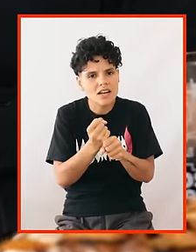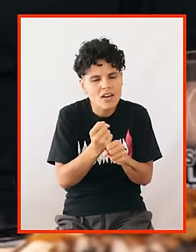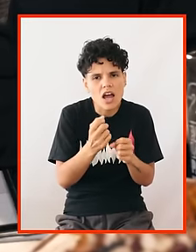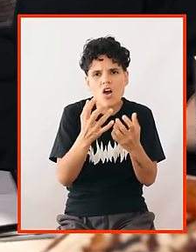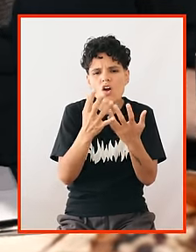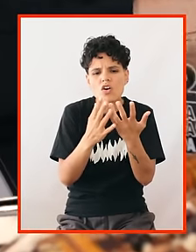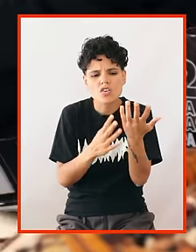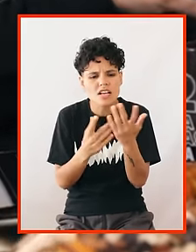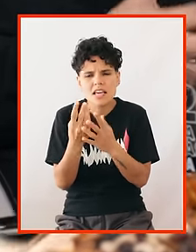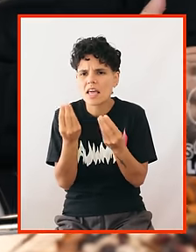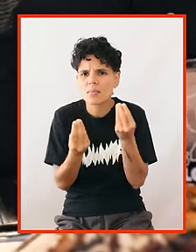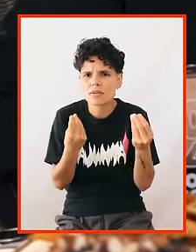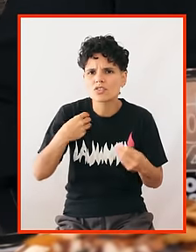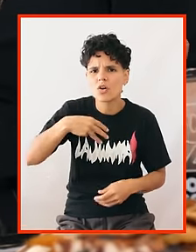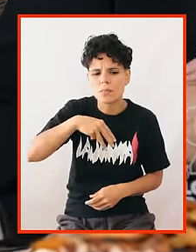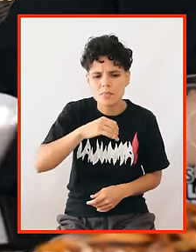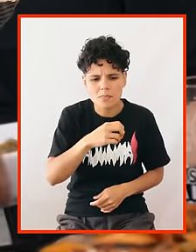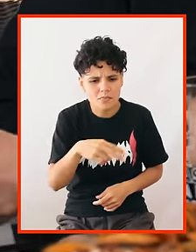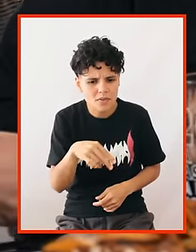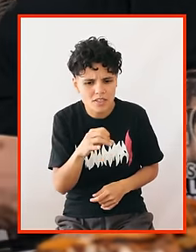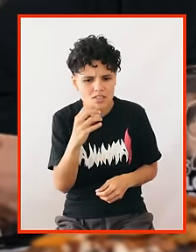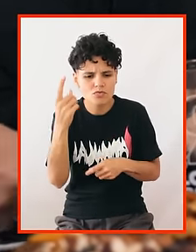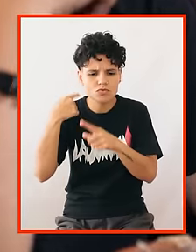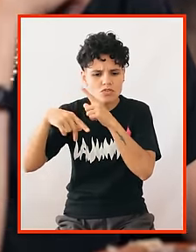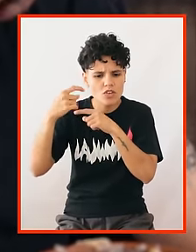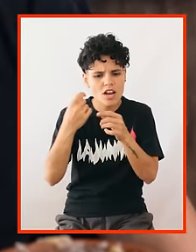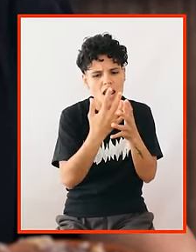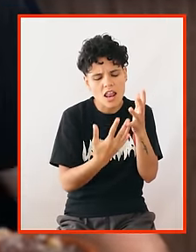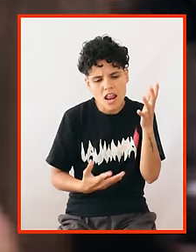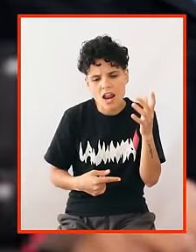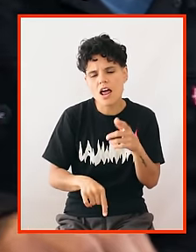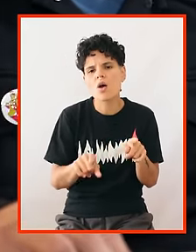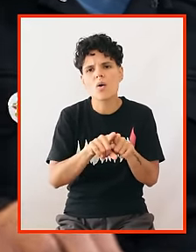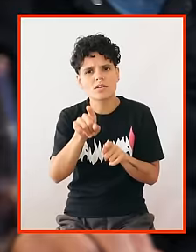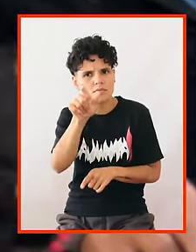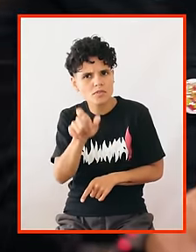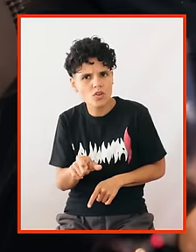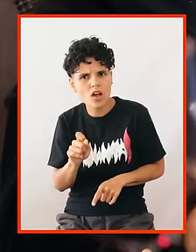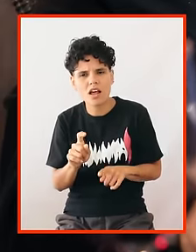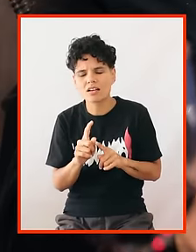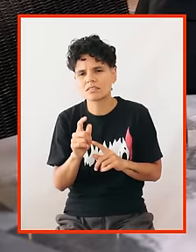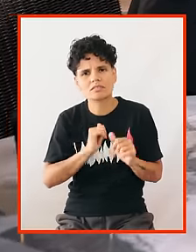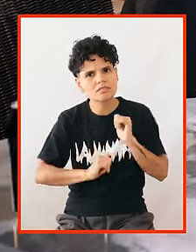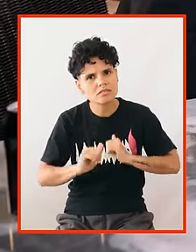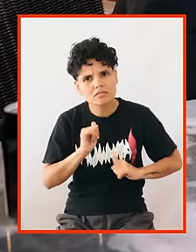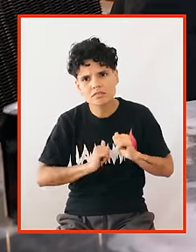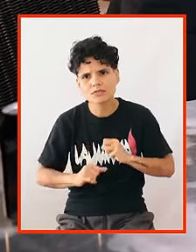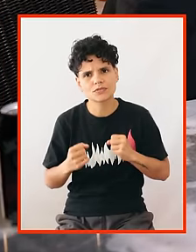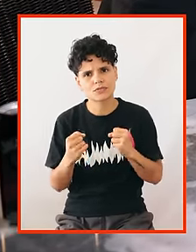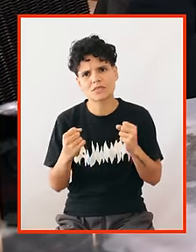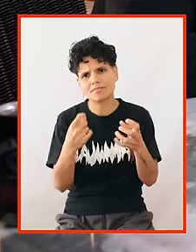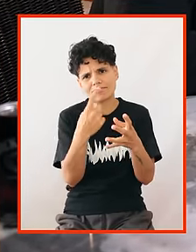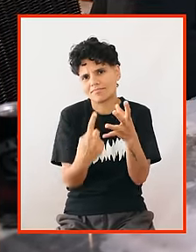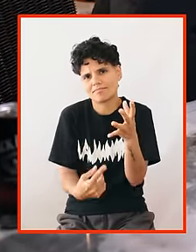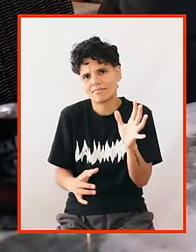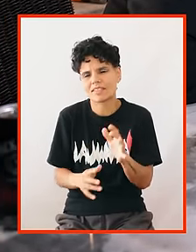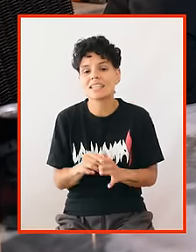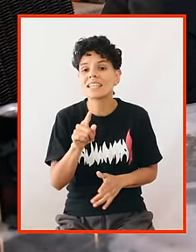asbestosis. El clamor por atención. Sí. Lo estaba pasando mal por varios frentes, digamos. Y no